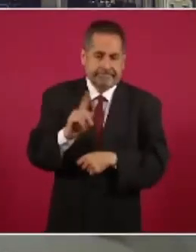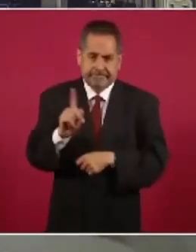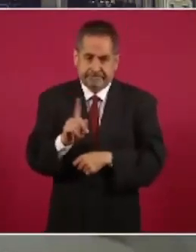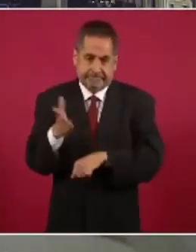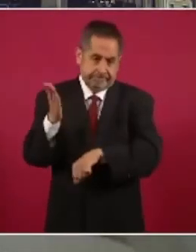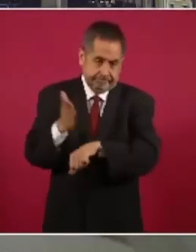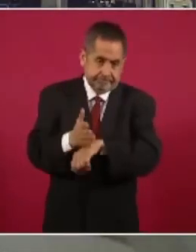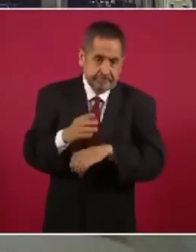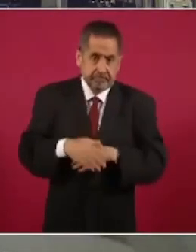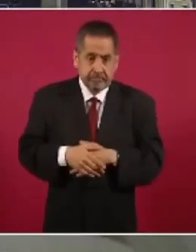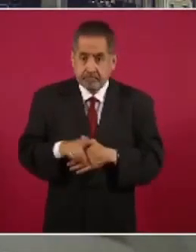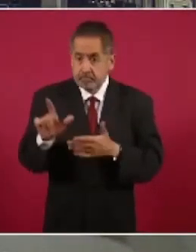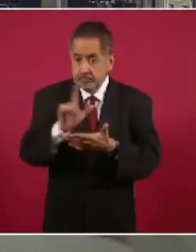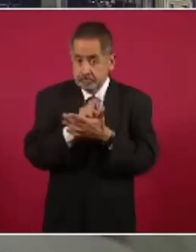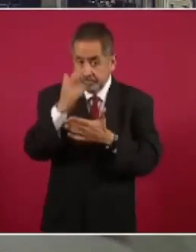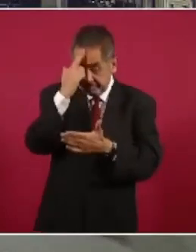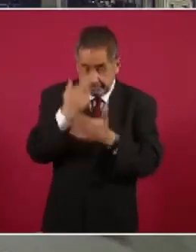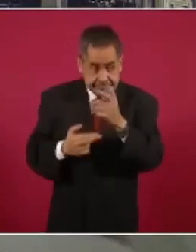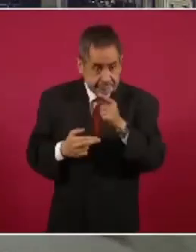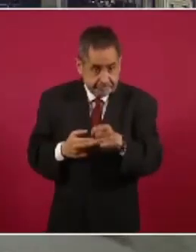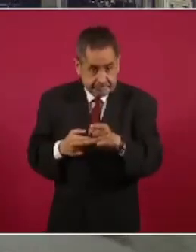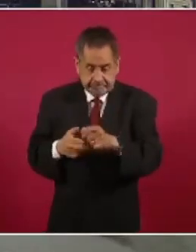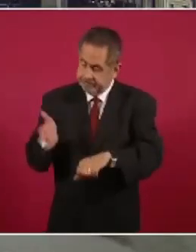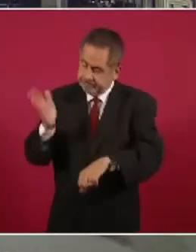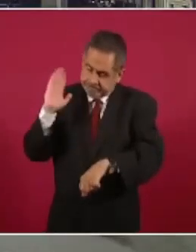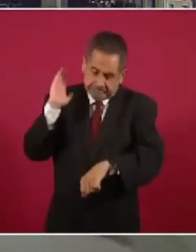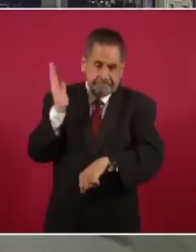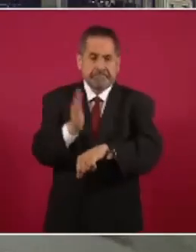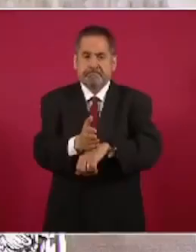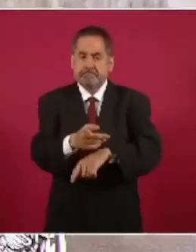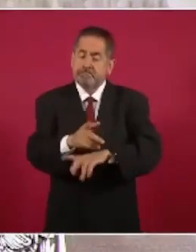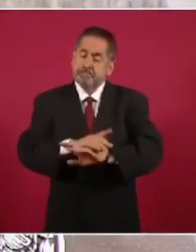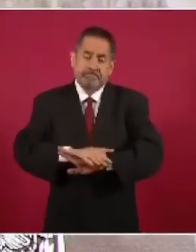El que comete un delito tiene que